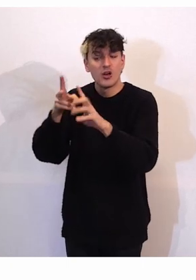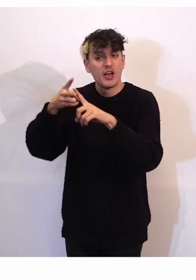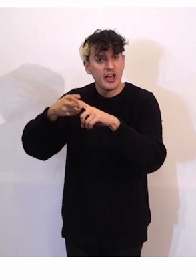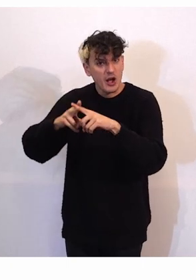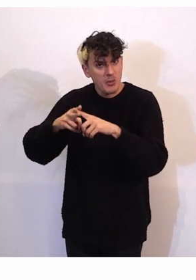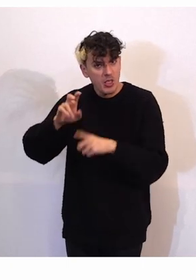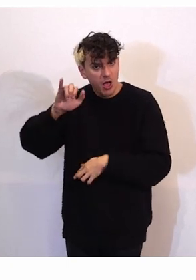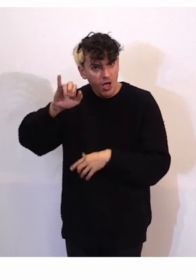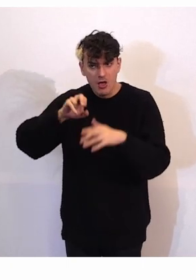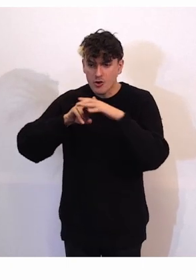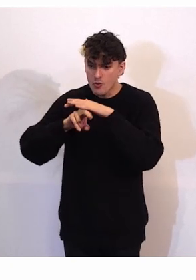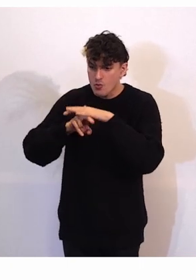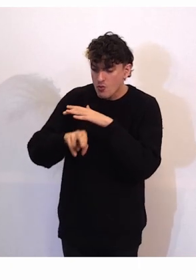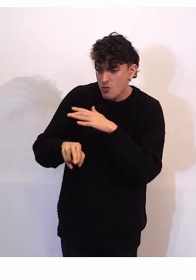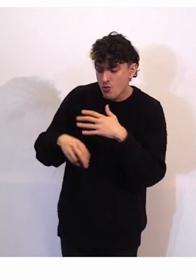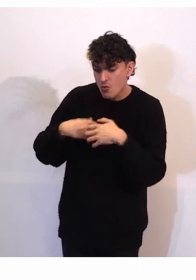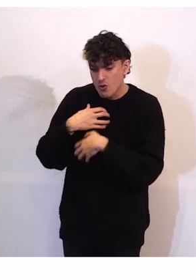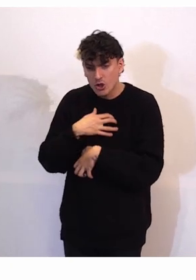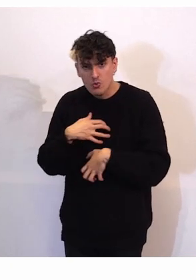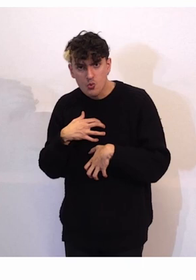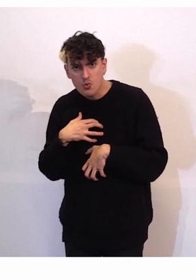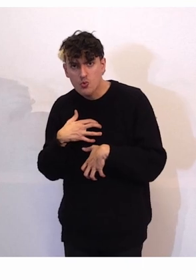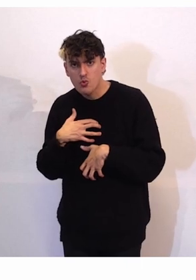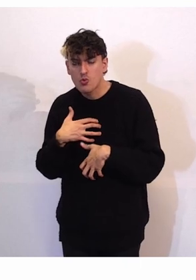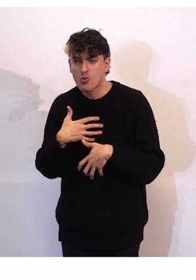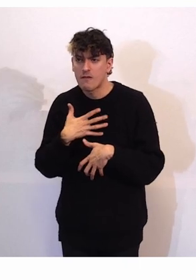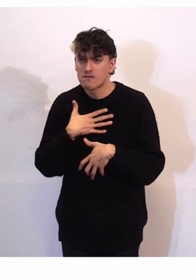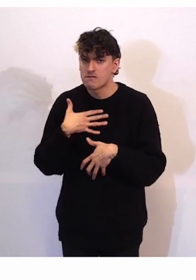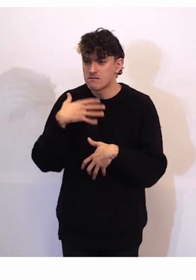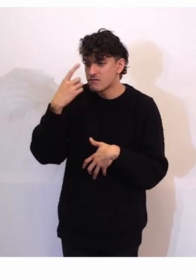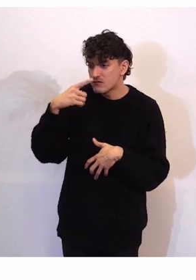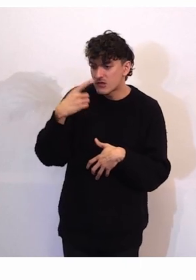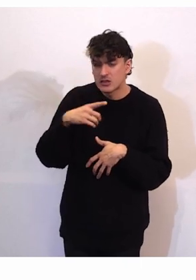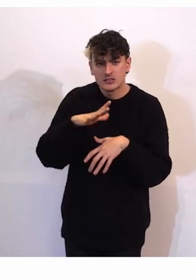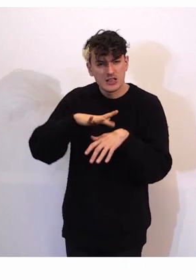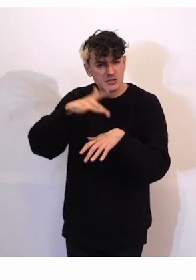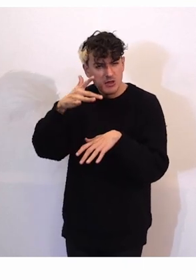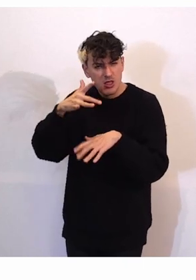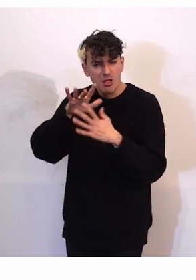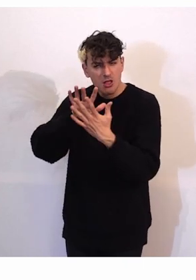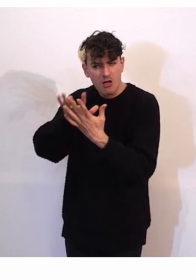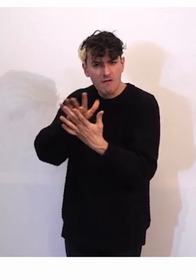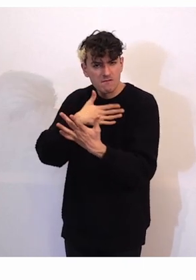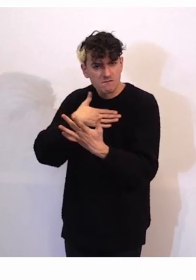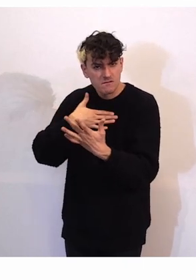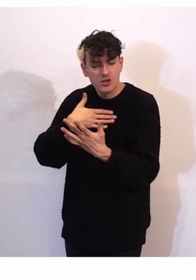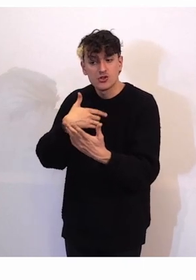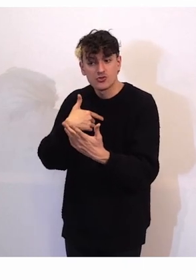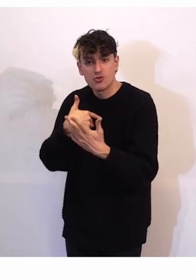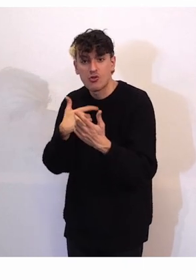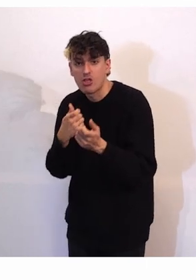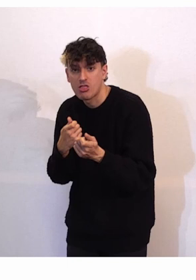tienen la inquietud, tienen la sensibilidad de llegar a ella y yo puedo aportar algo para que lleguen a